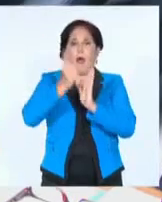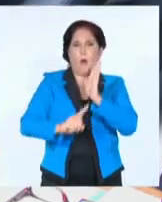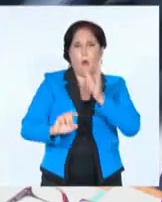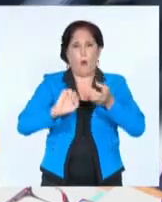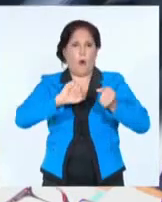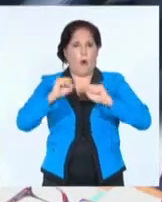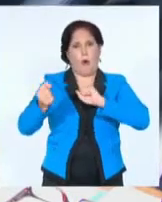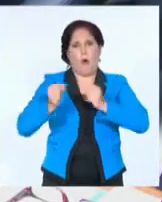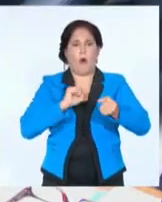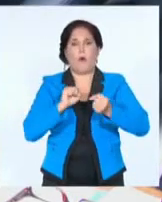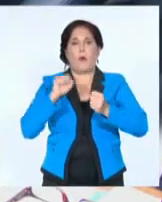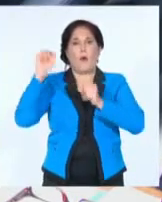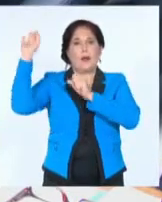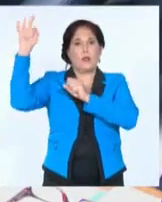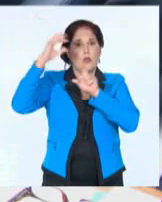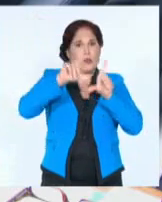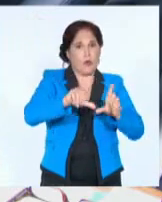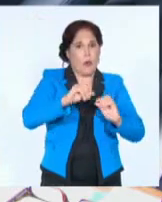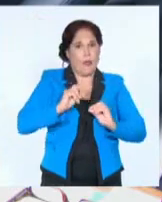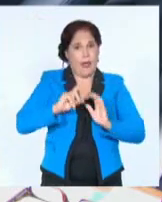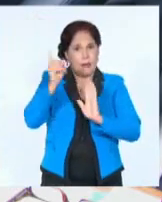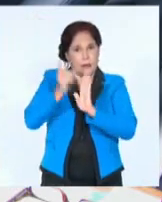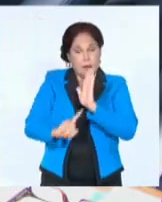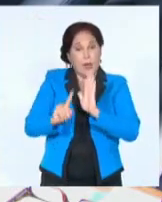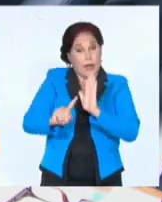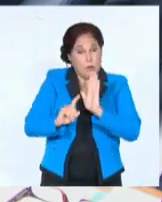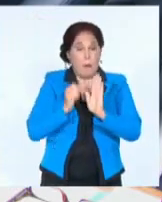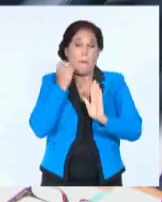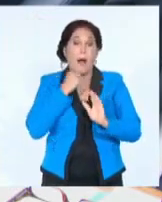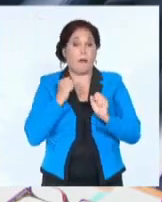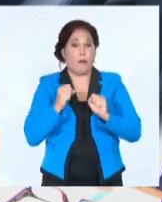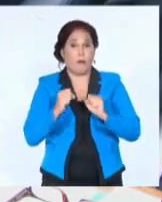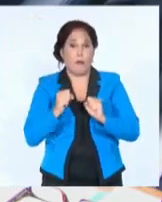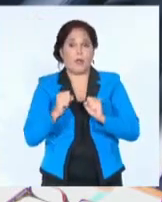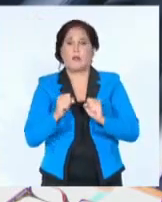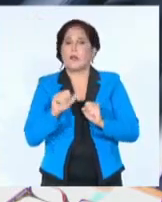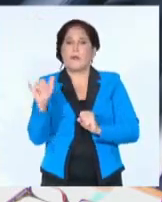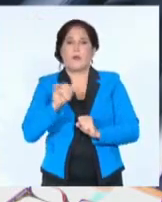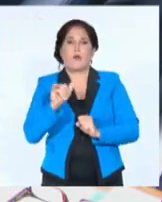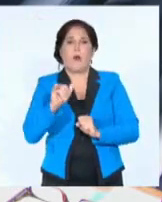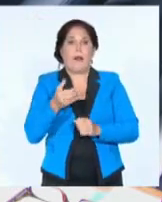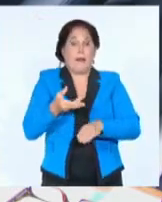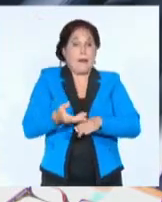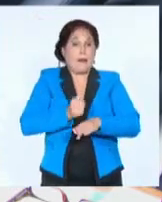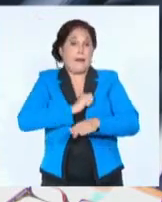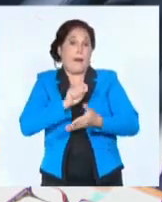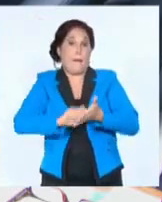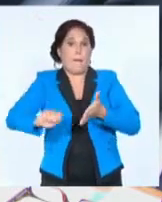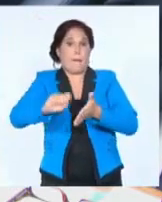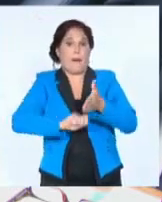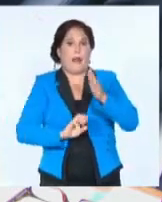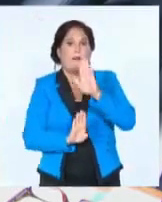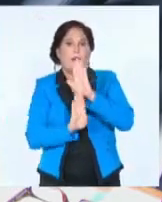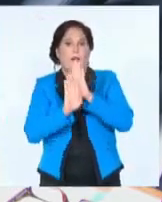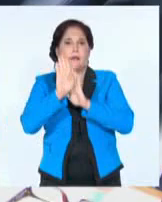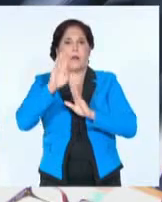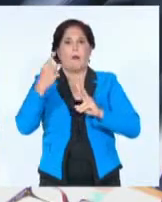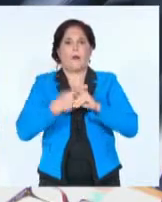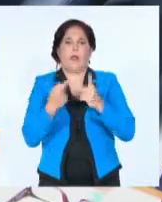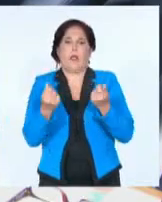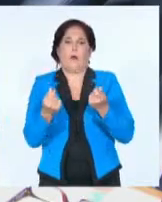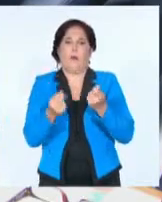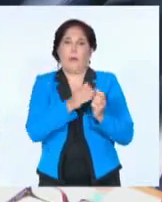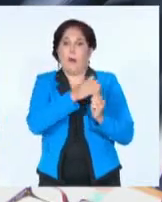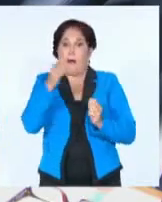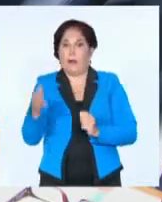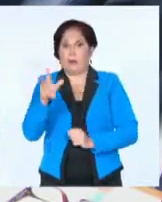Desarrollar las fuentes renovables y promover un desarrollo económico menos intenso en carbono, como se prevé en nuestro Plan de Desarrollo Económico y Social hasta el